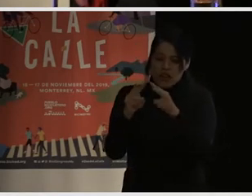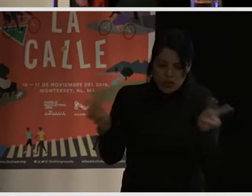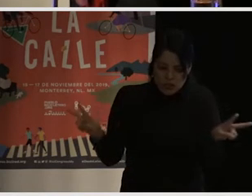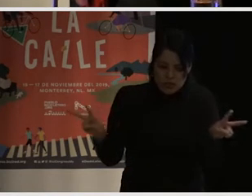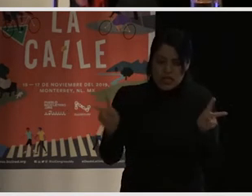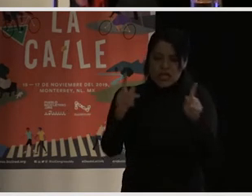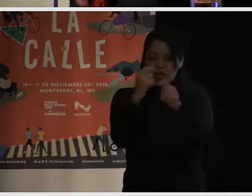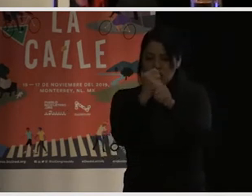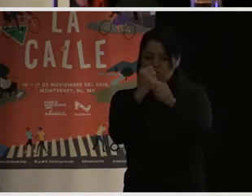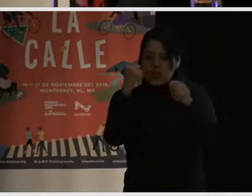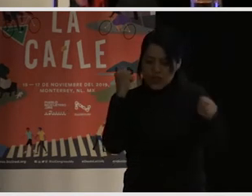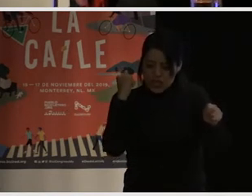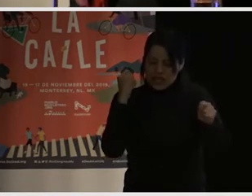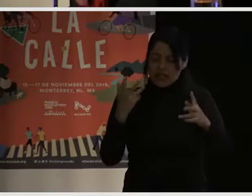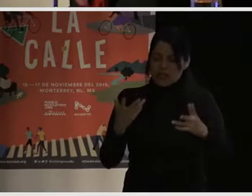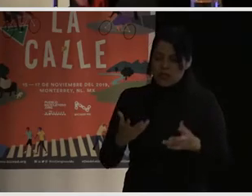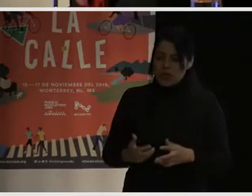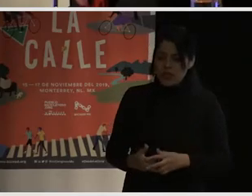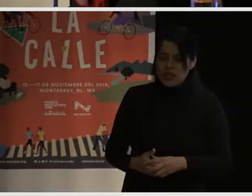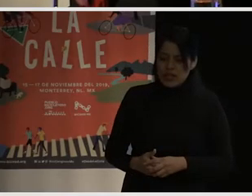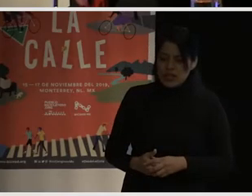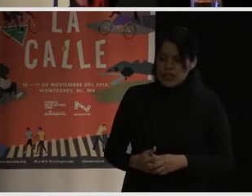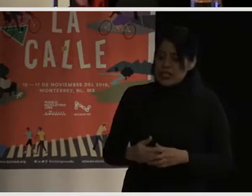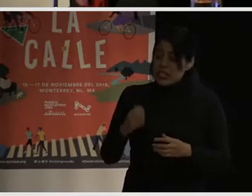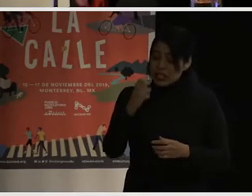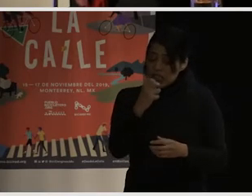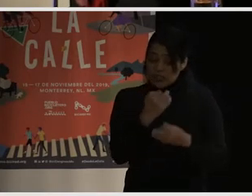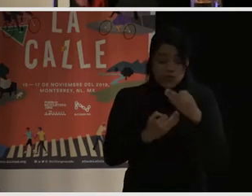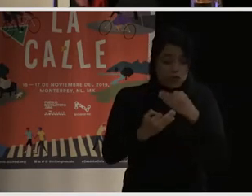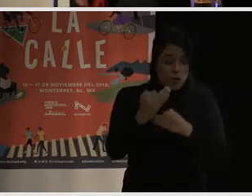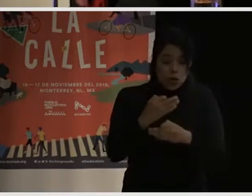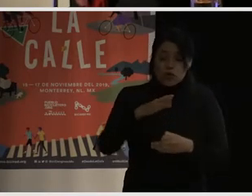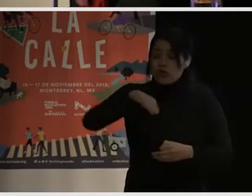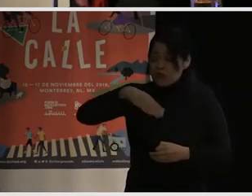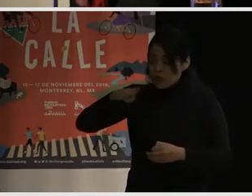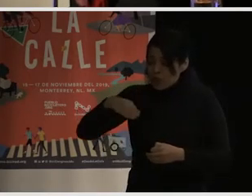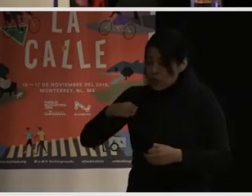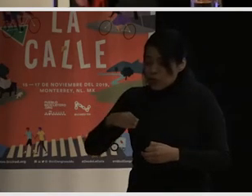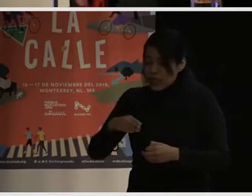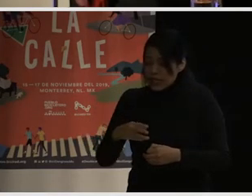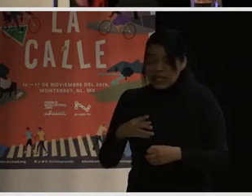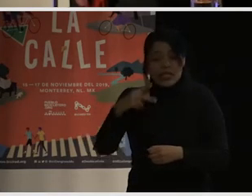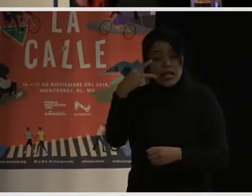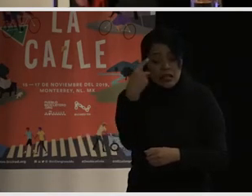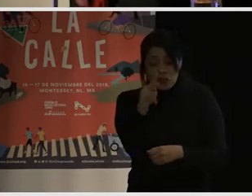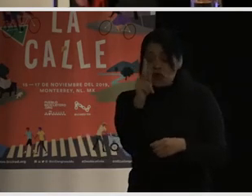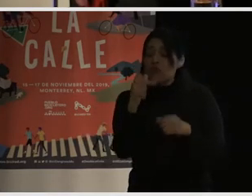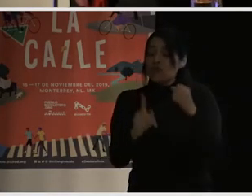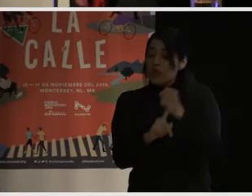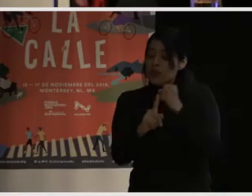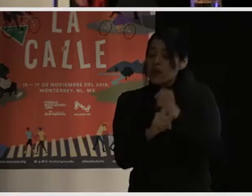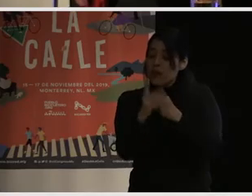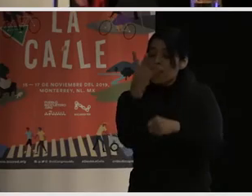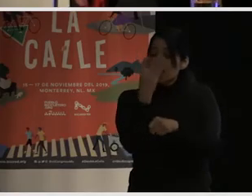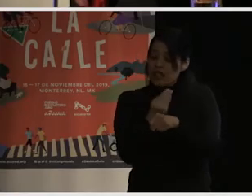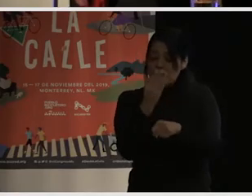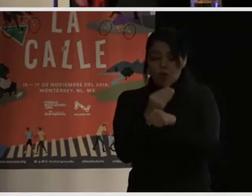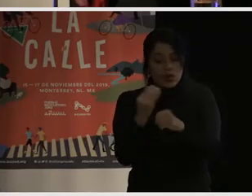transporte público o los transportistas que todos ellos también buscan que se les resuelvan sus problemas con esos mismos